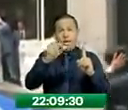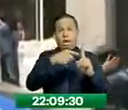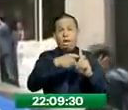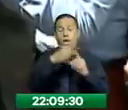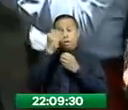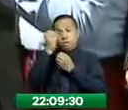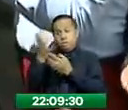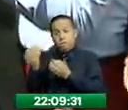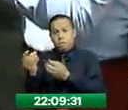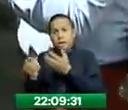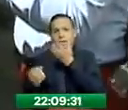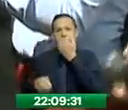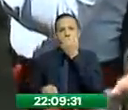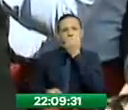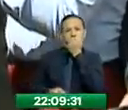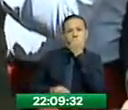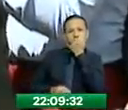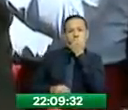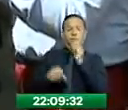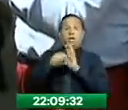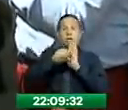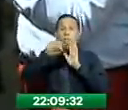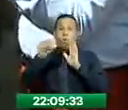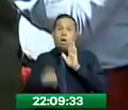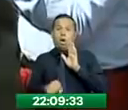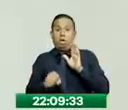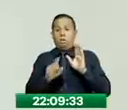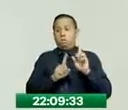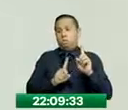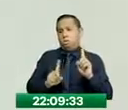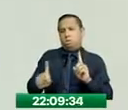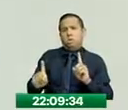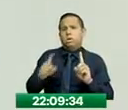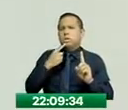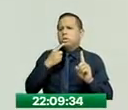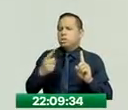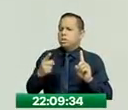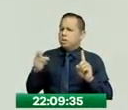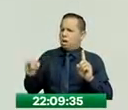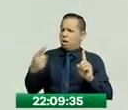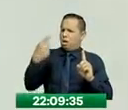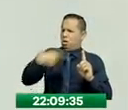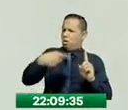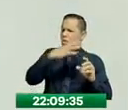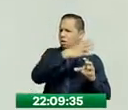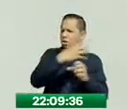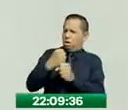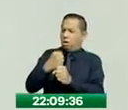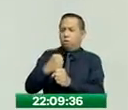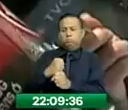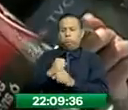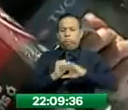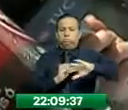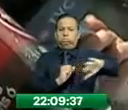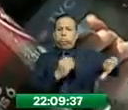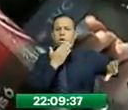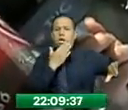su abogado stalin lópez confirmó que hay una orden de detención en su contra con fines investigativos